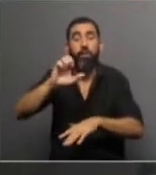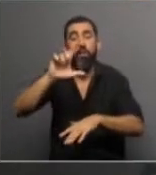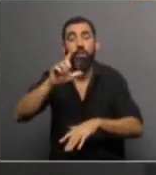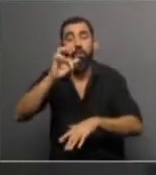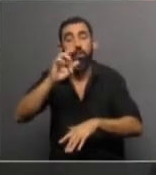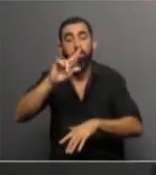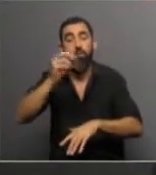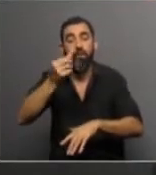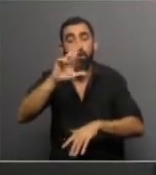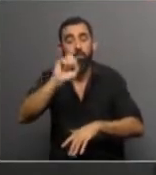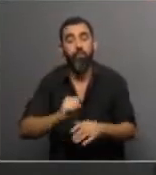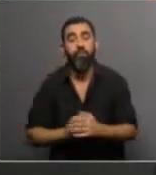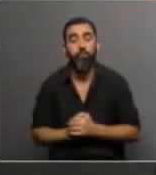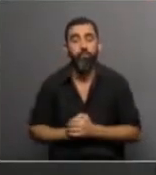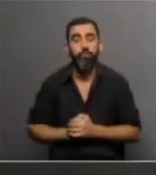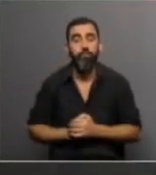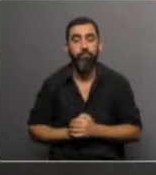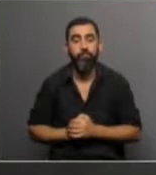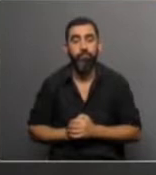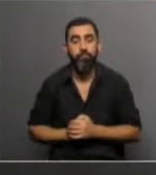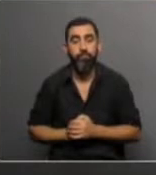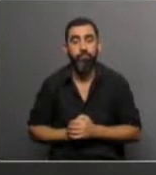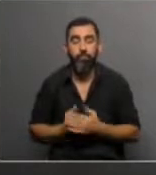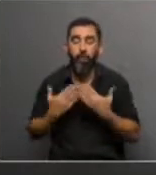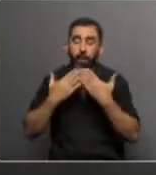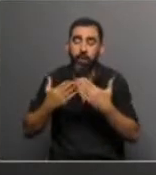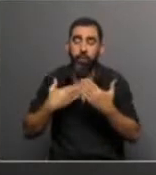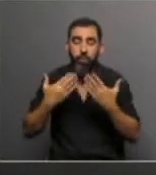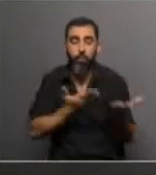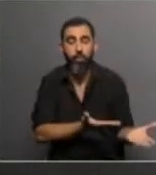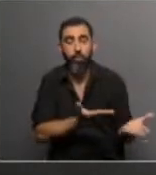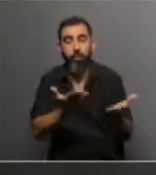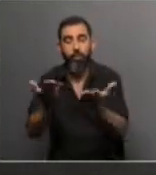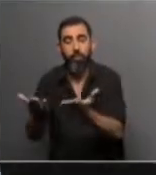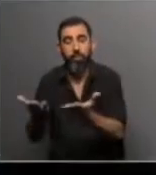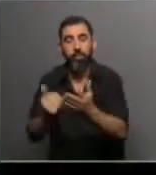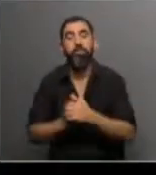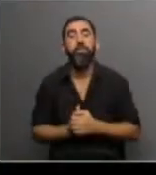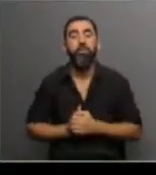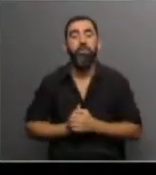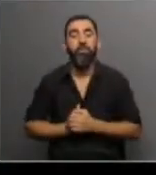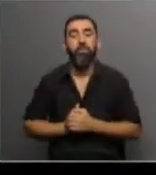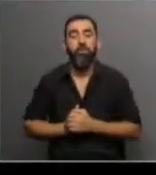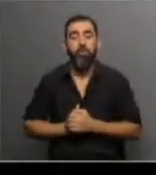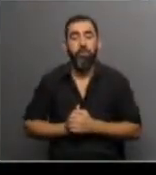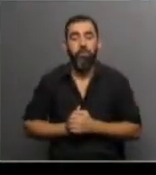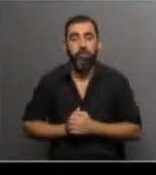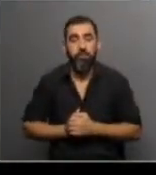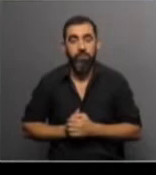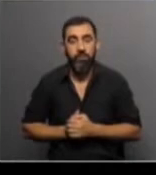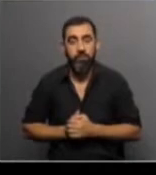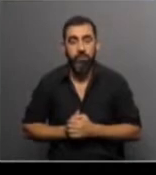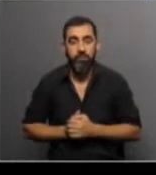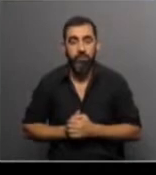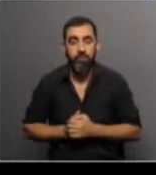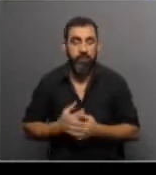bienvenida, buenas noches. Hola, ¿qué tal? Muchas gracias. Gracias a vos por estos minutos, que seguramente, ya